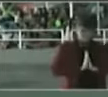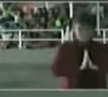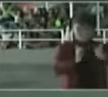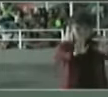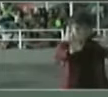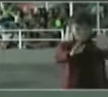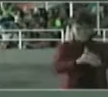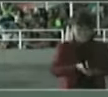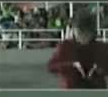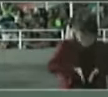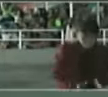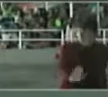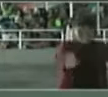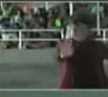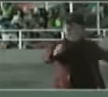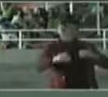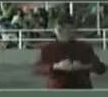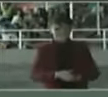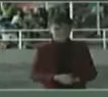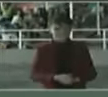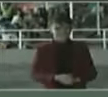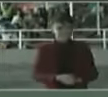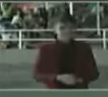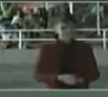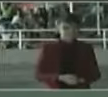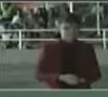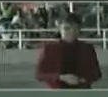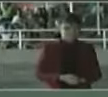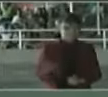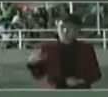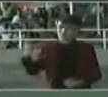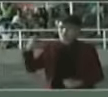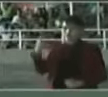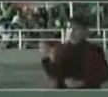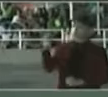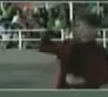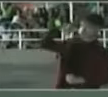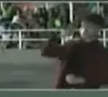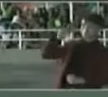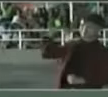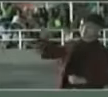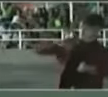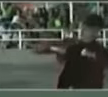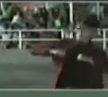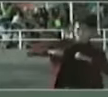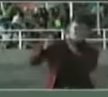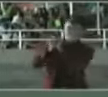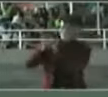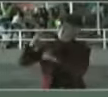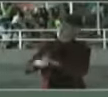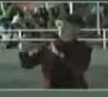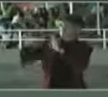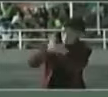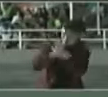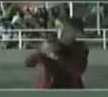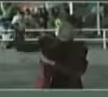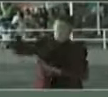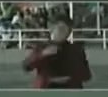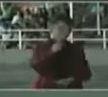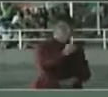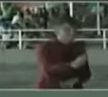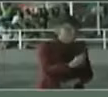Juan entonces comienza diciendo: en el principio era el Verbo, era la palabra, era la voz.